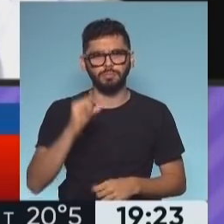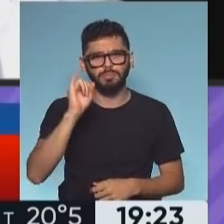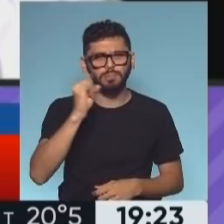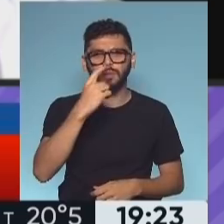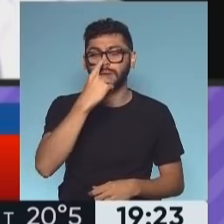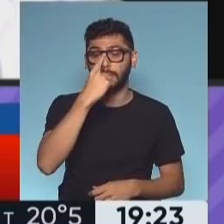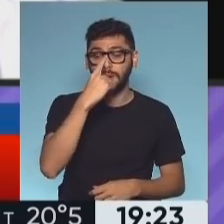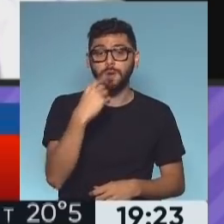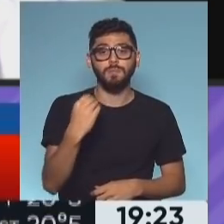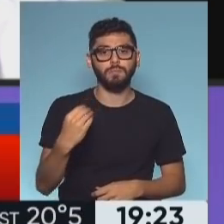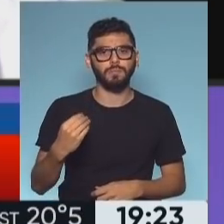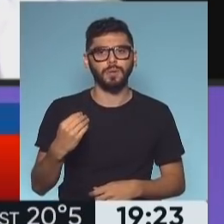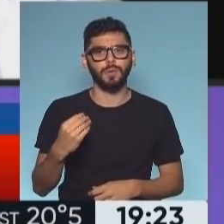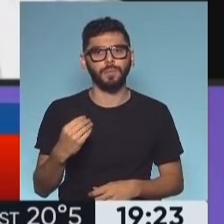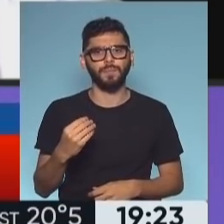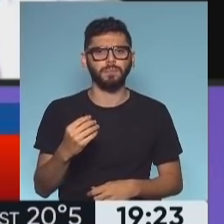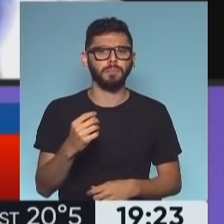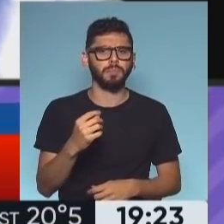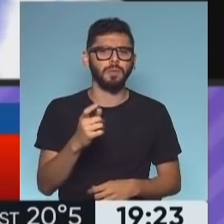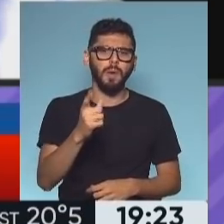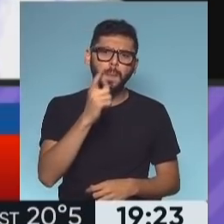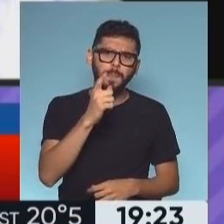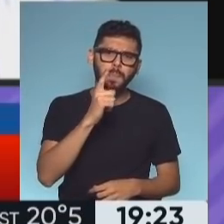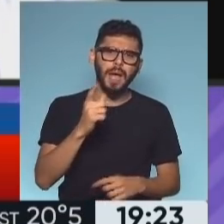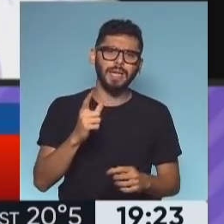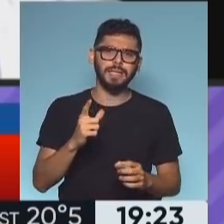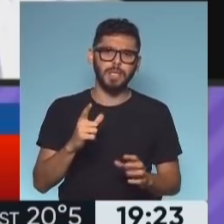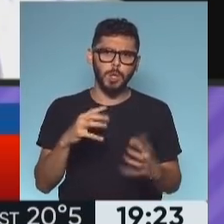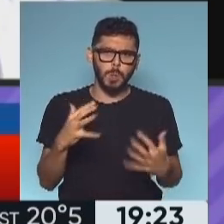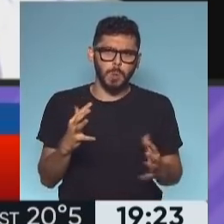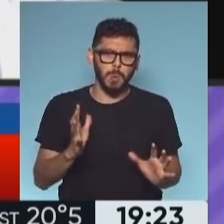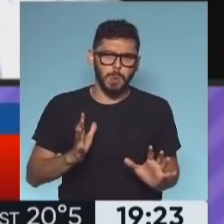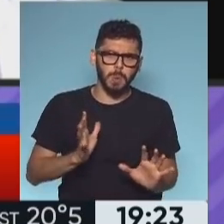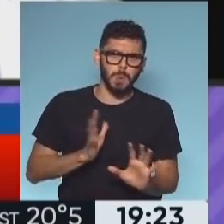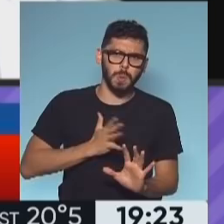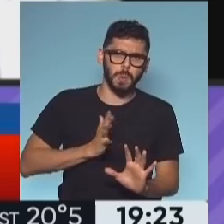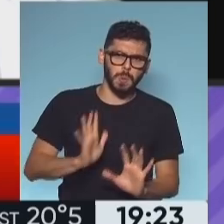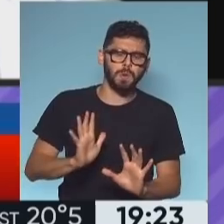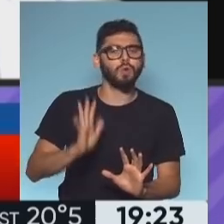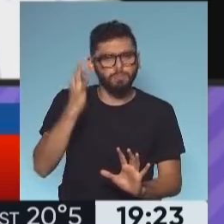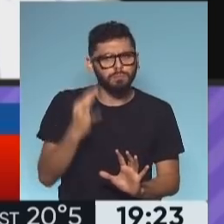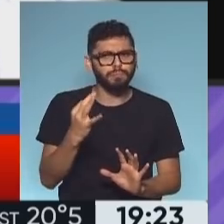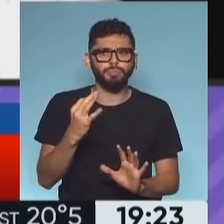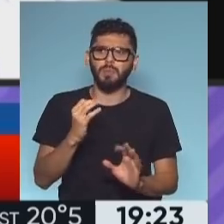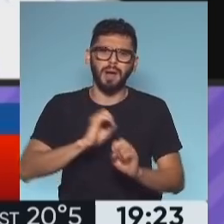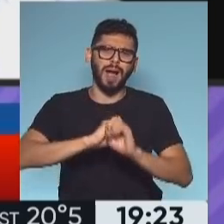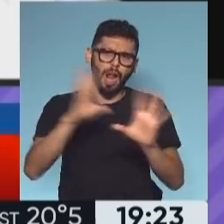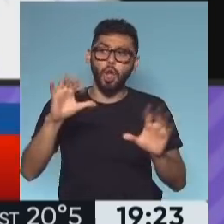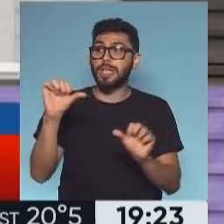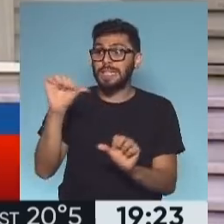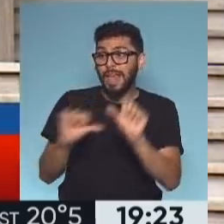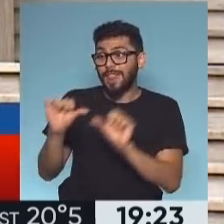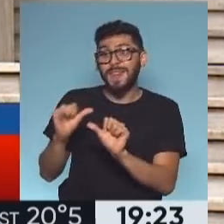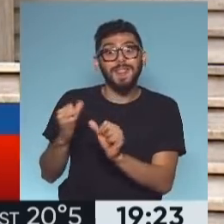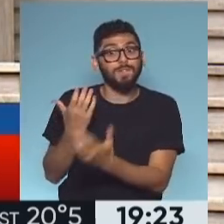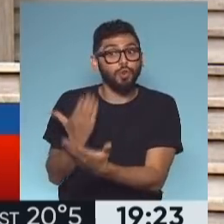Sí, porque puede parecer una afirmación temeraria, pero está fundamentada en evidencia científica